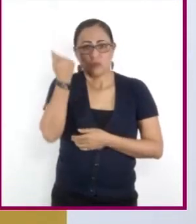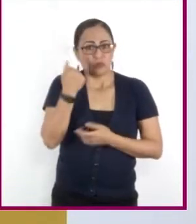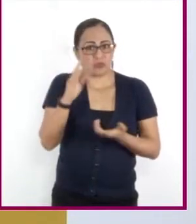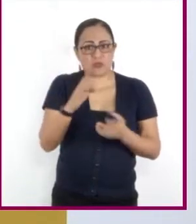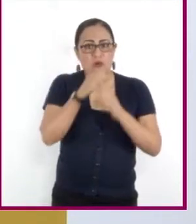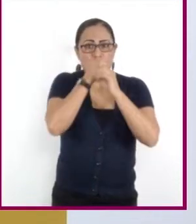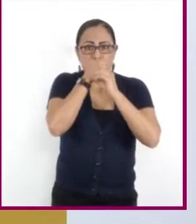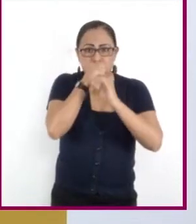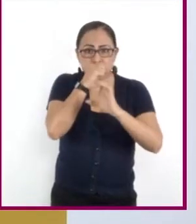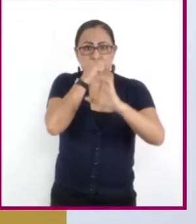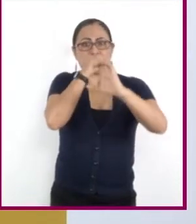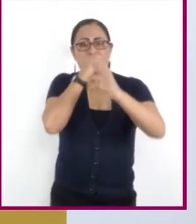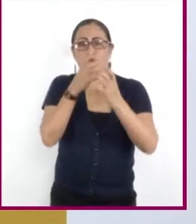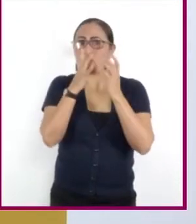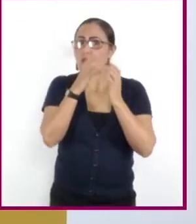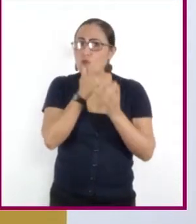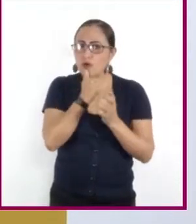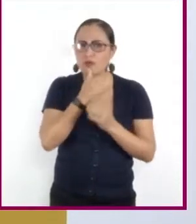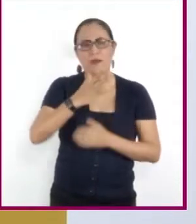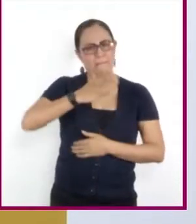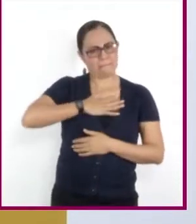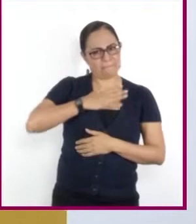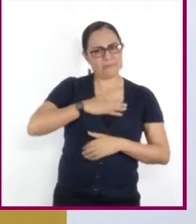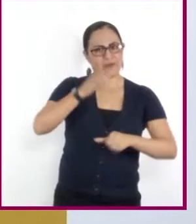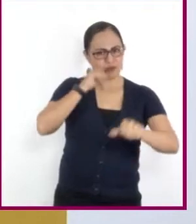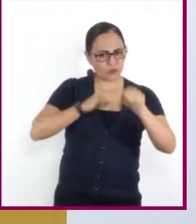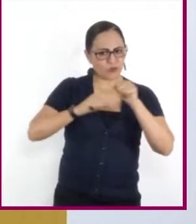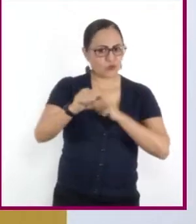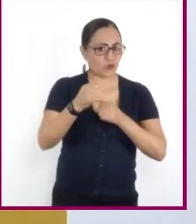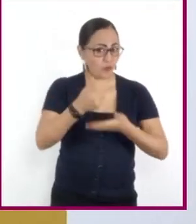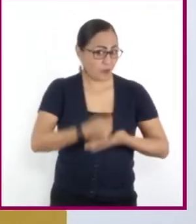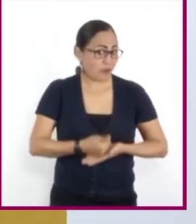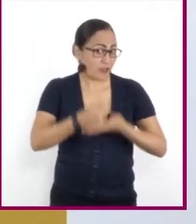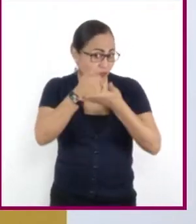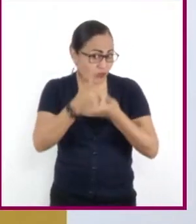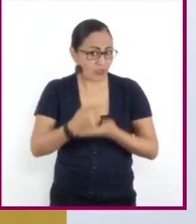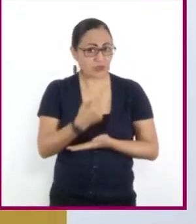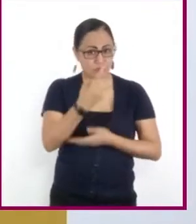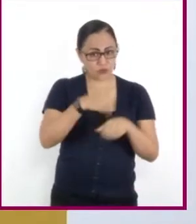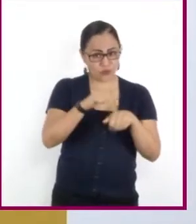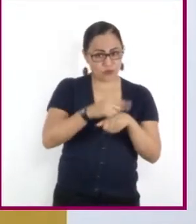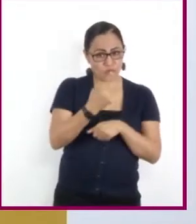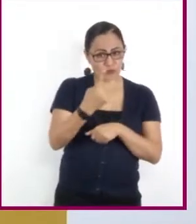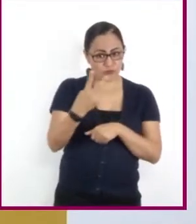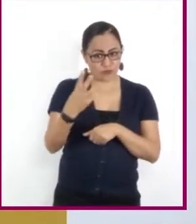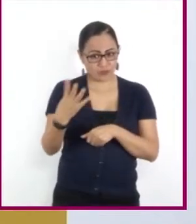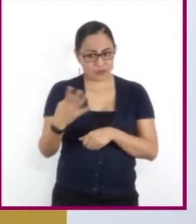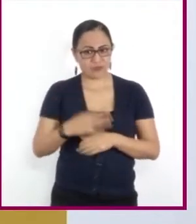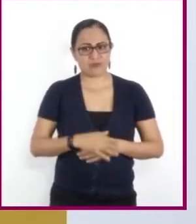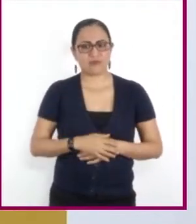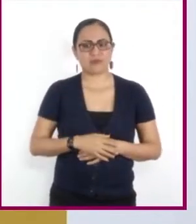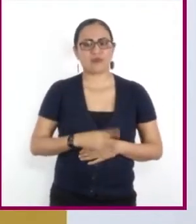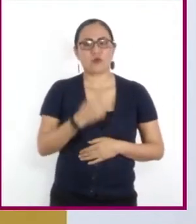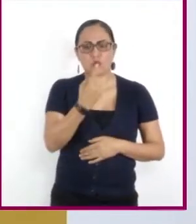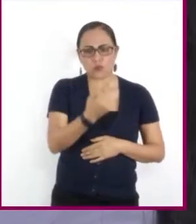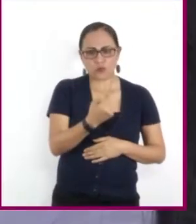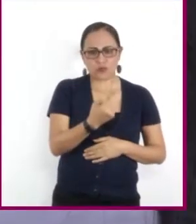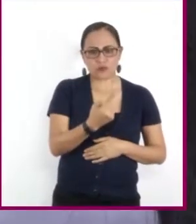inflar, maestra. Es mi turno, Enrique. ¿Me ayudas a contar? Por supuesto. Uy.